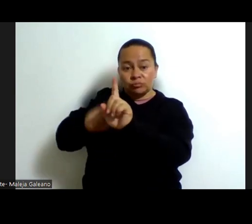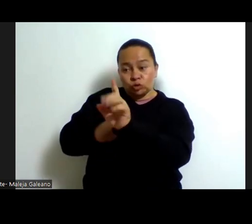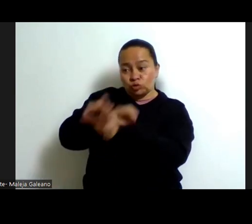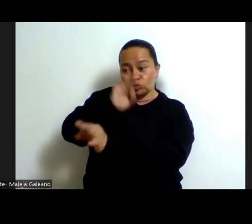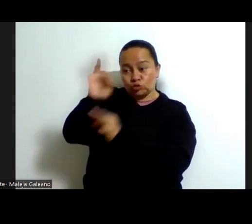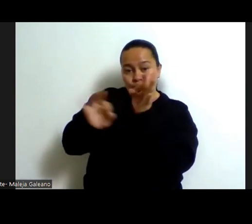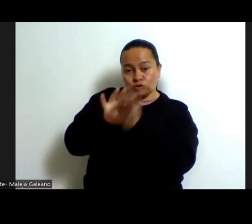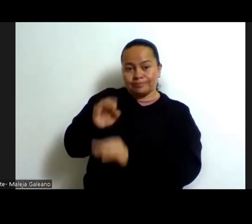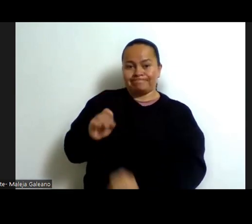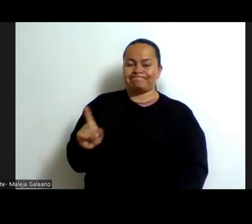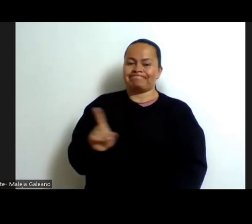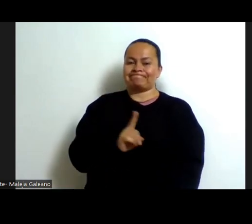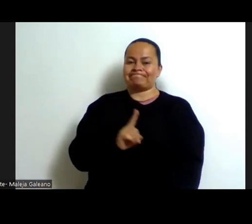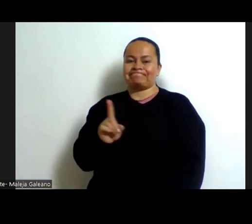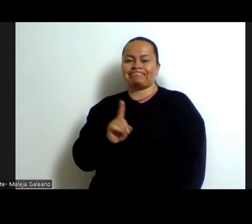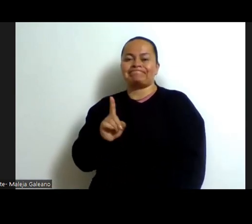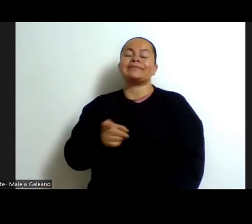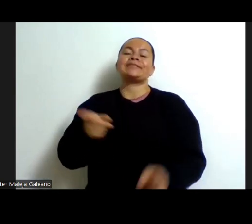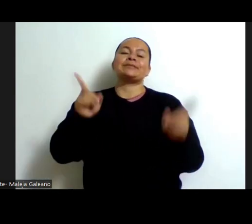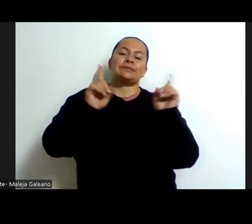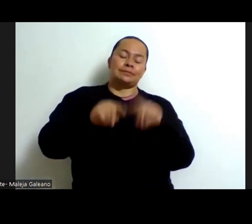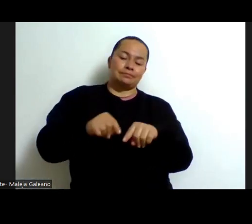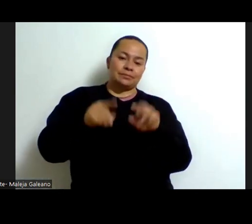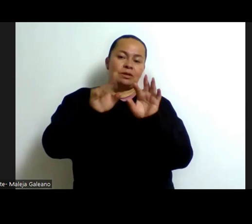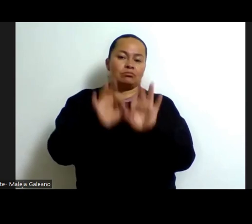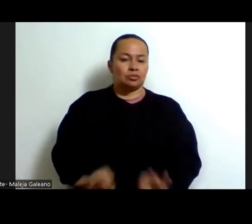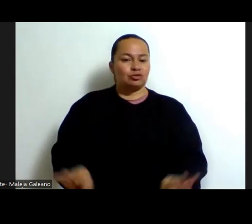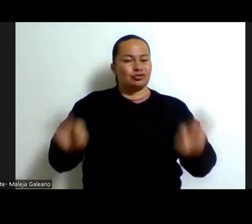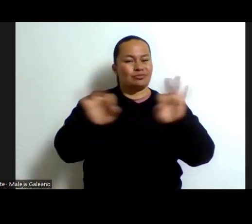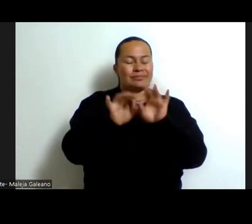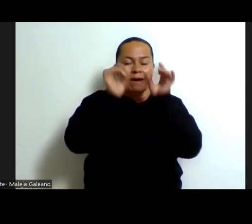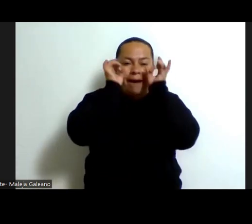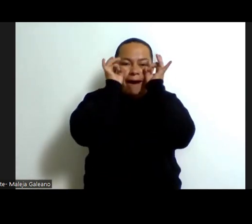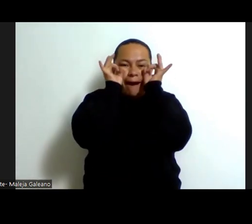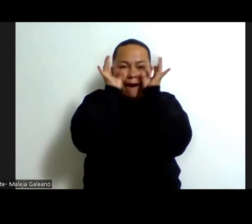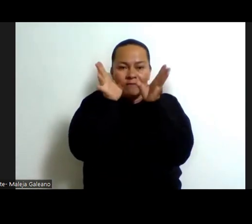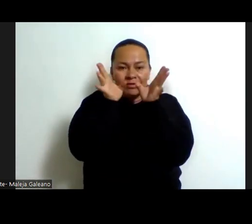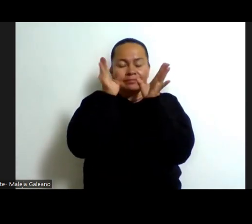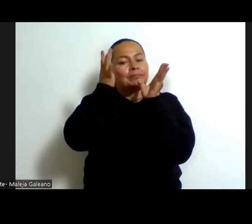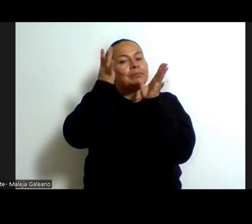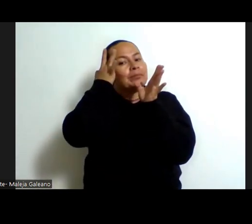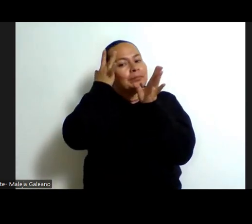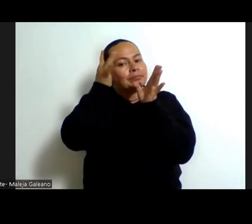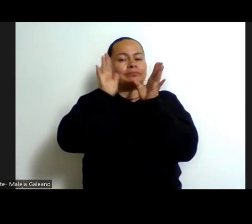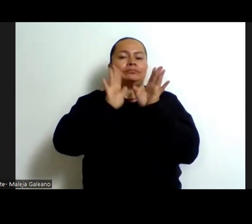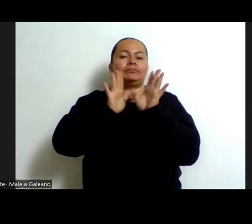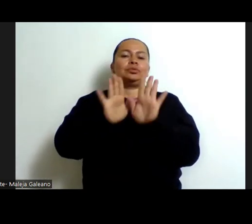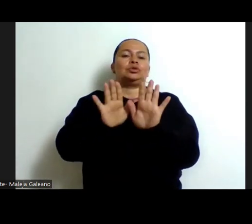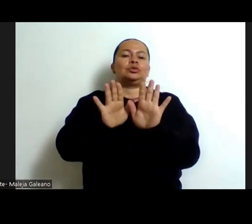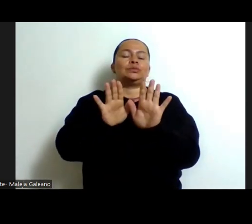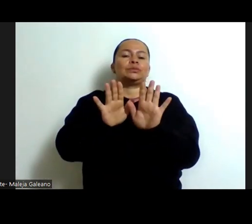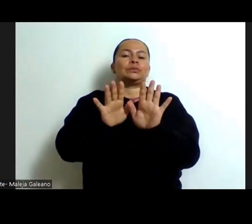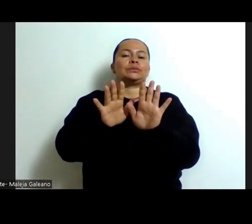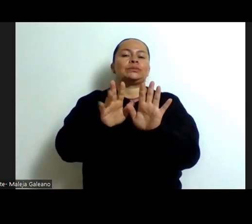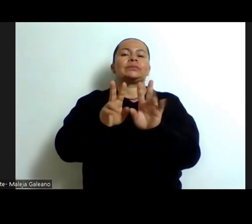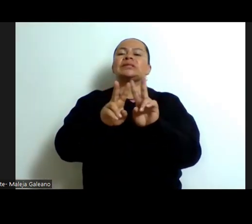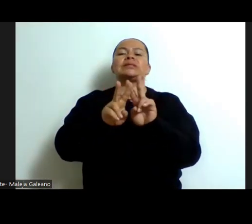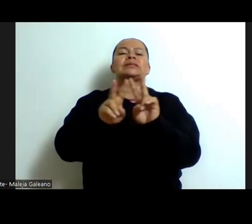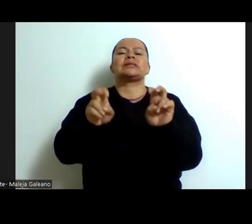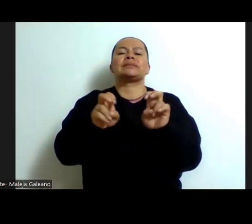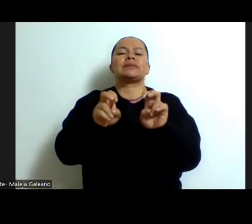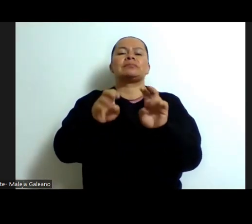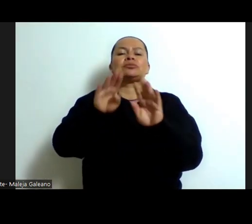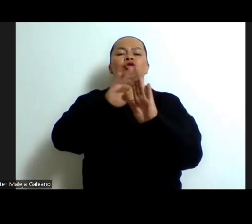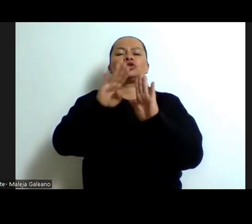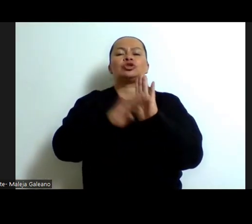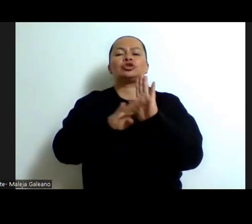Cuidado también porque aquí hay algo muy grave y es que tanto de alguna manera las políticas públicas